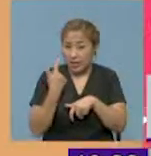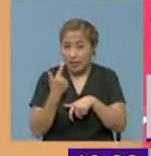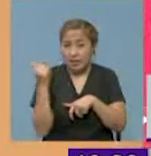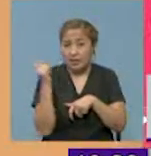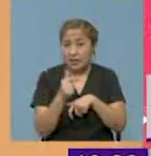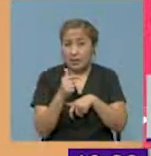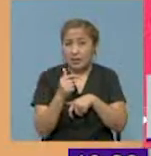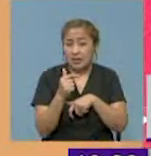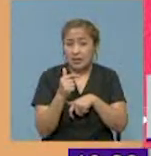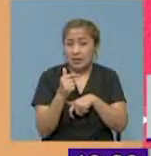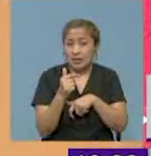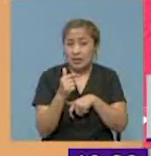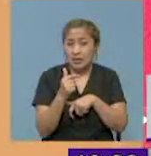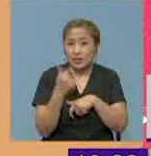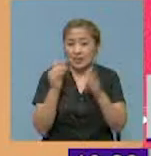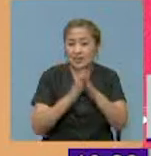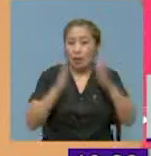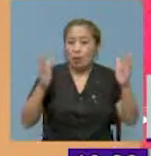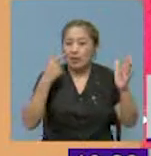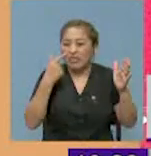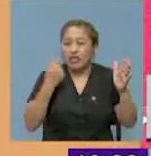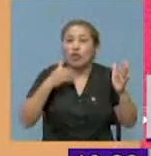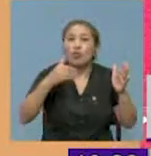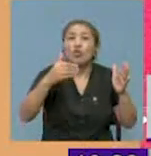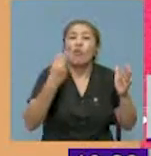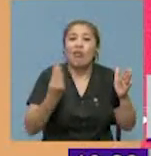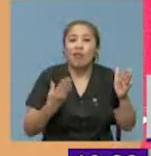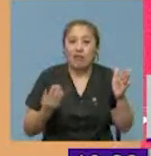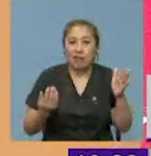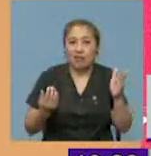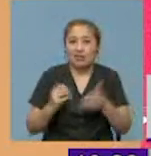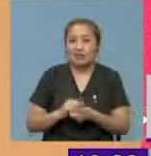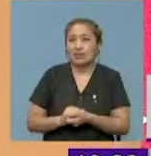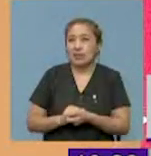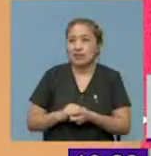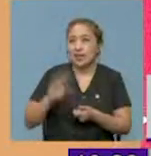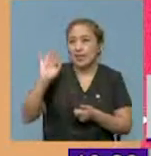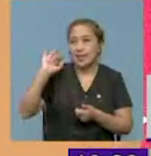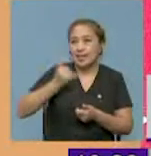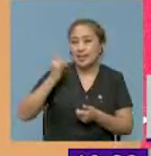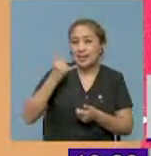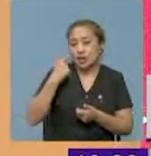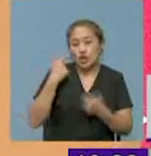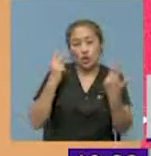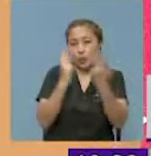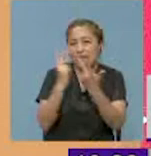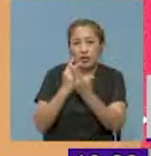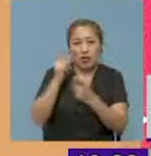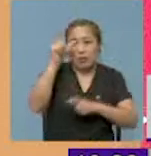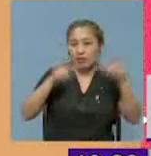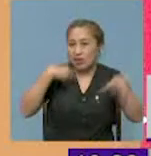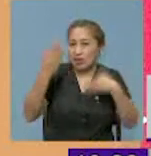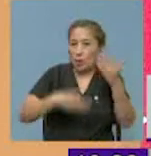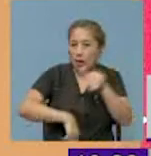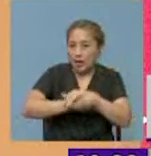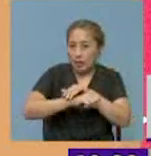en esta etapa sí seguro pero yo siempre hablo con los jugadores digo qué